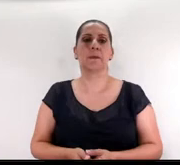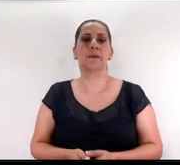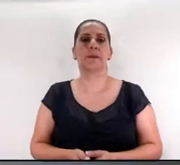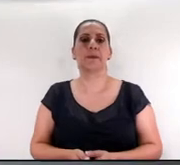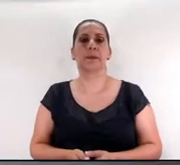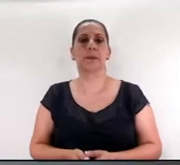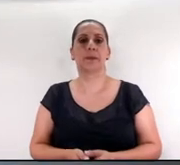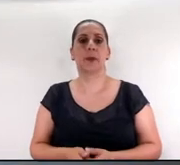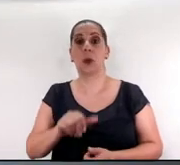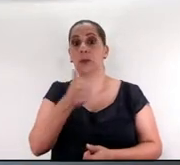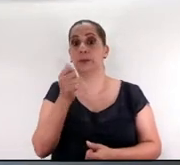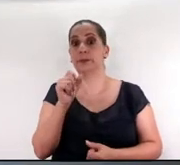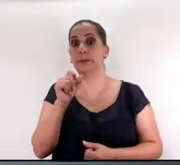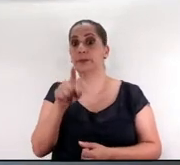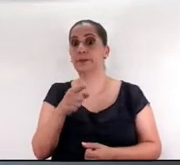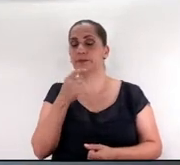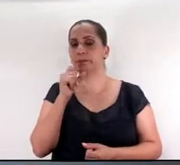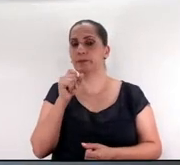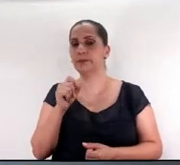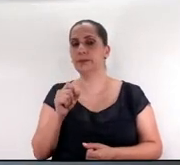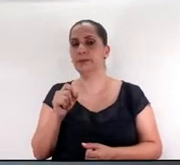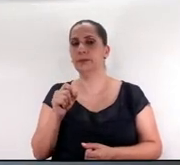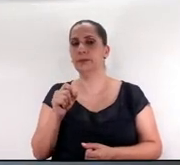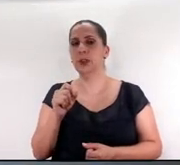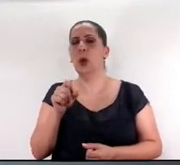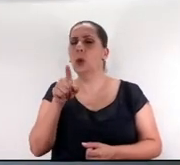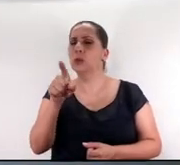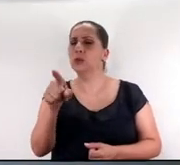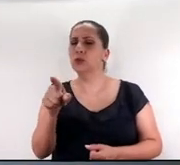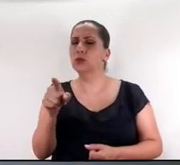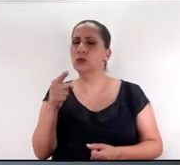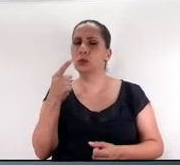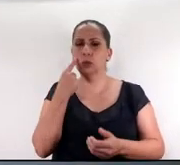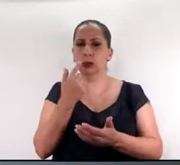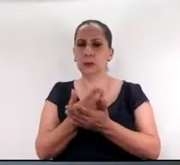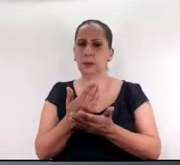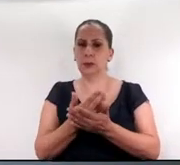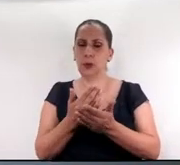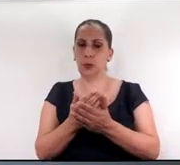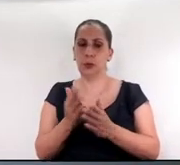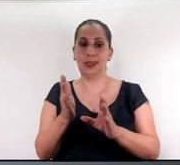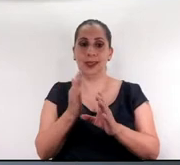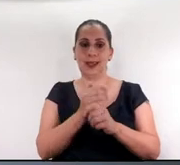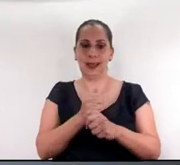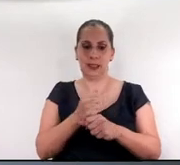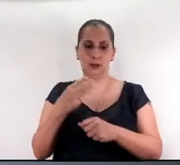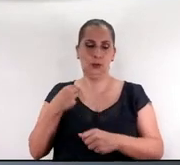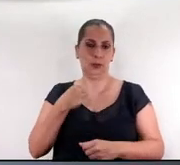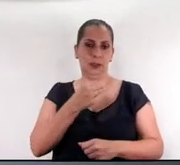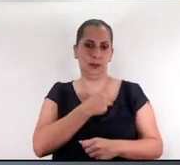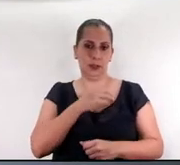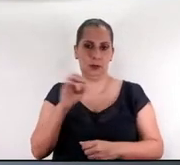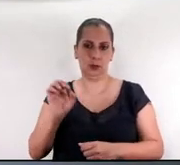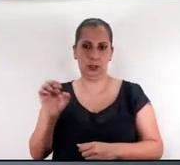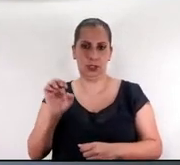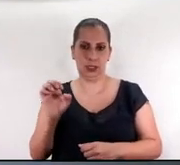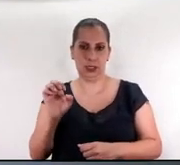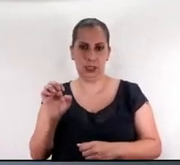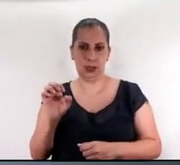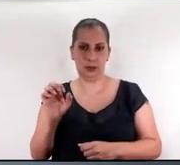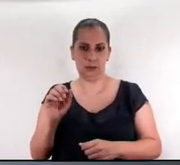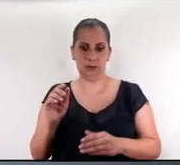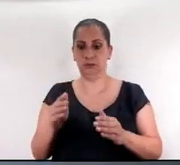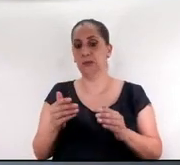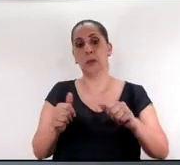La siguiente pregunta dice, don Rodolfo, usted propone la creación de un Ministerio de Energía paralelo al de